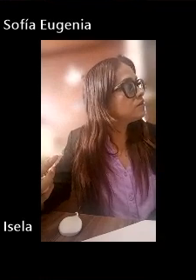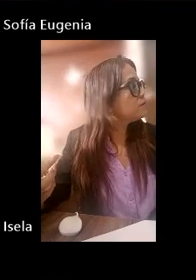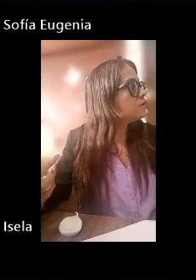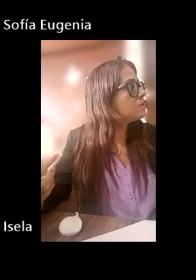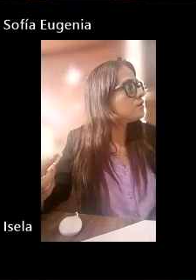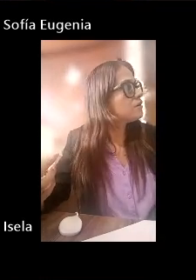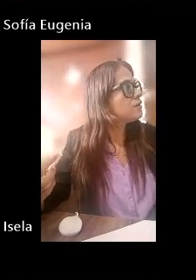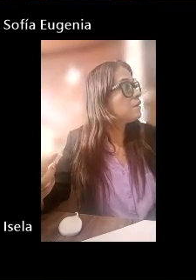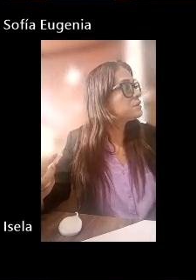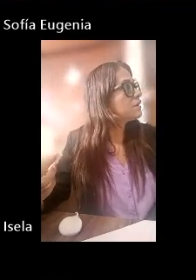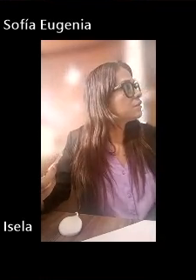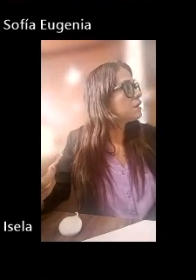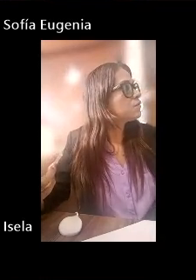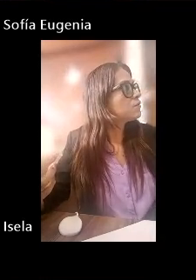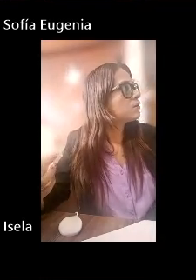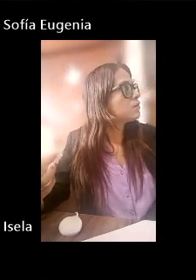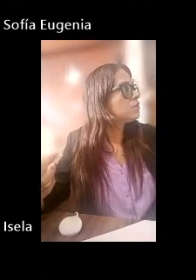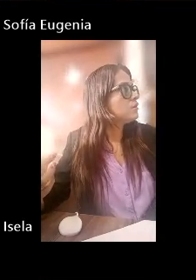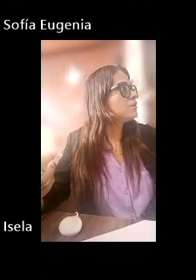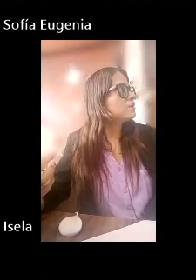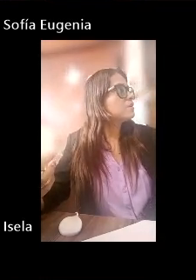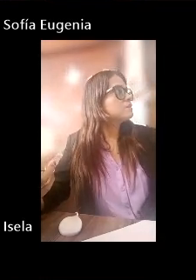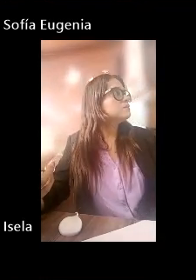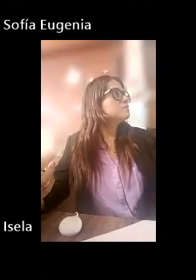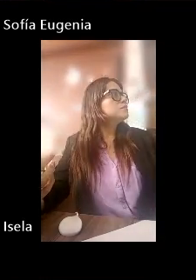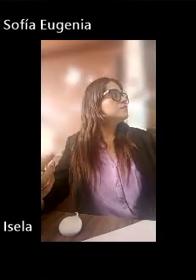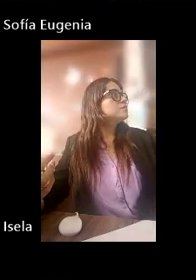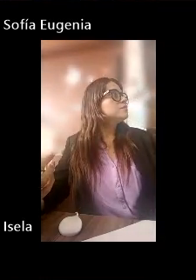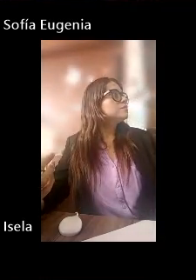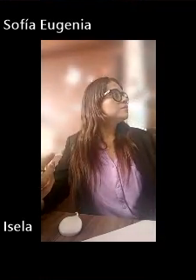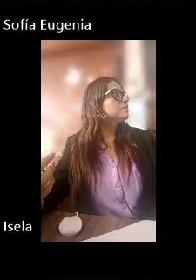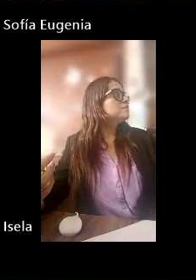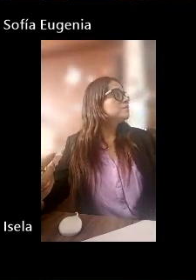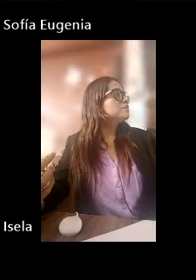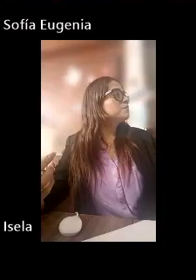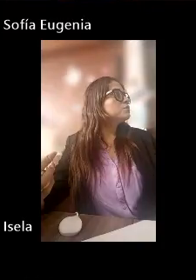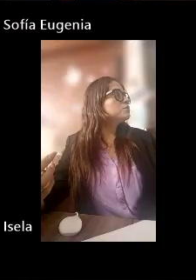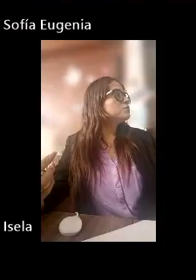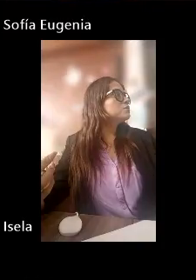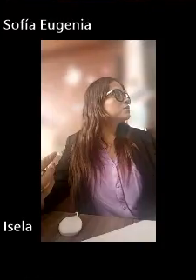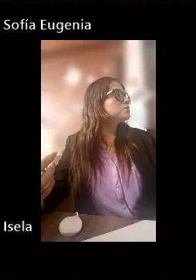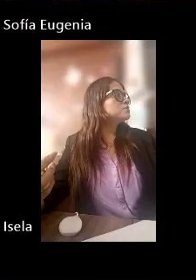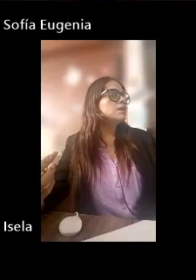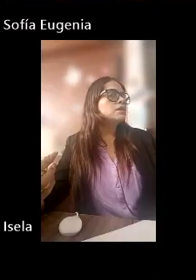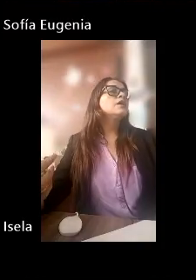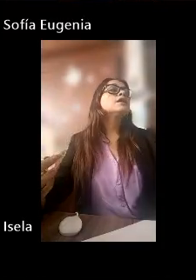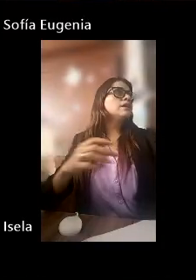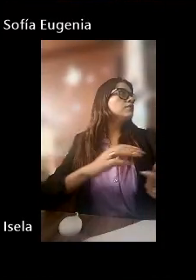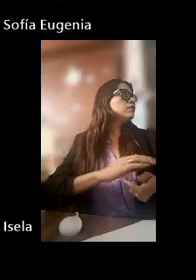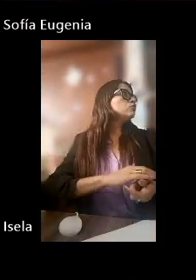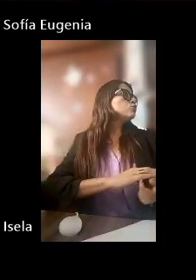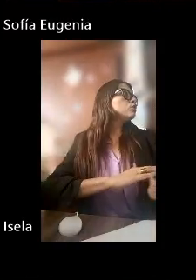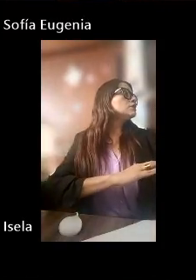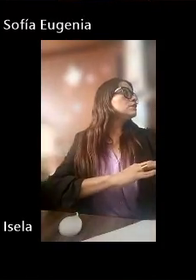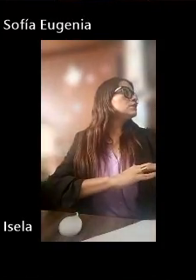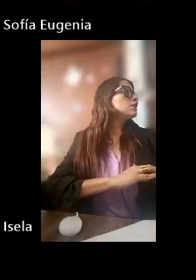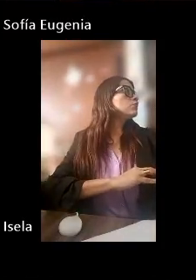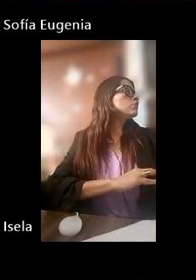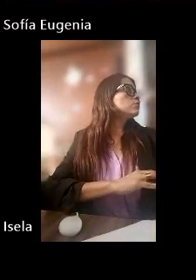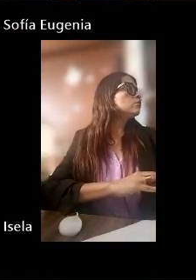se viene el llanto, nos quebramos o estoy furiosa y te escucho, pues échale,